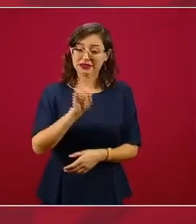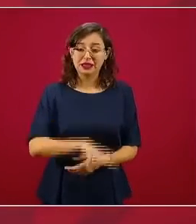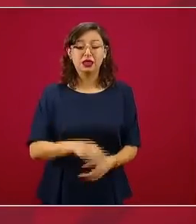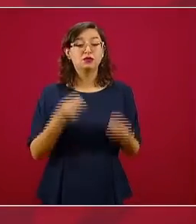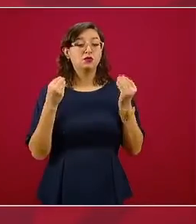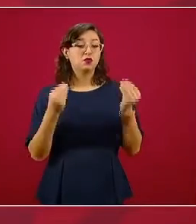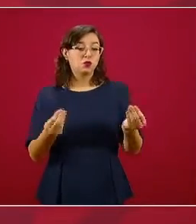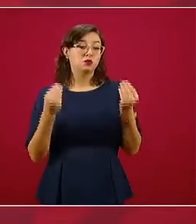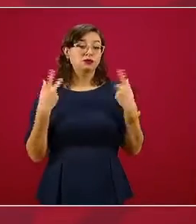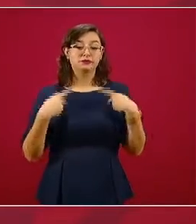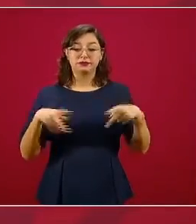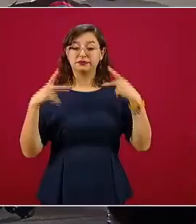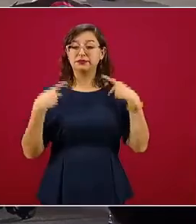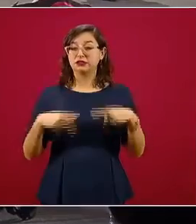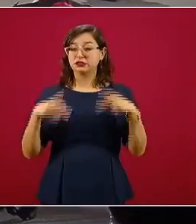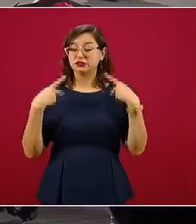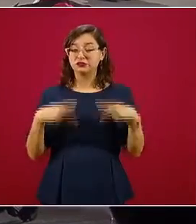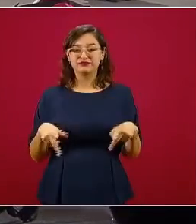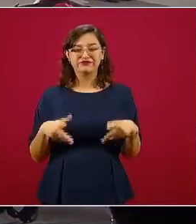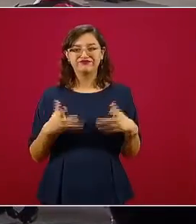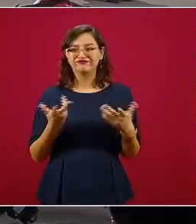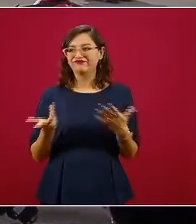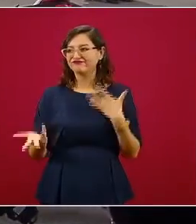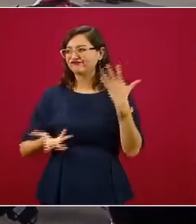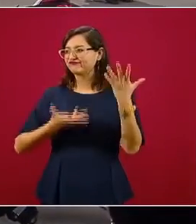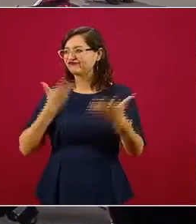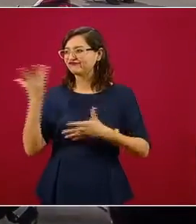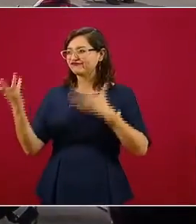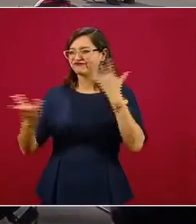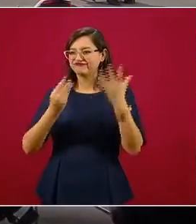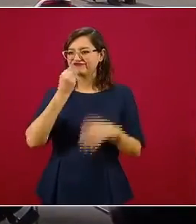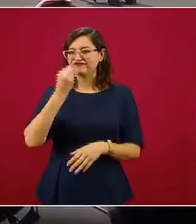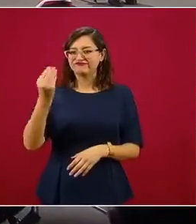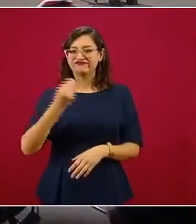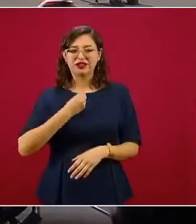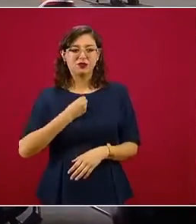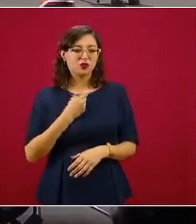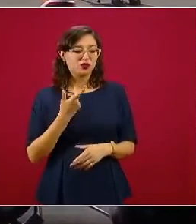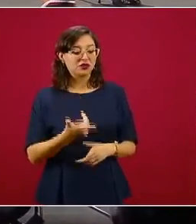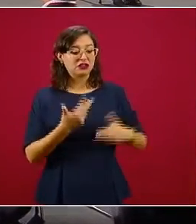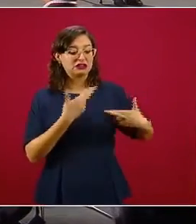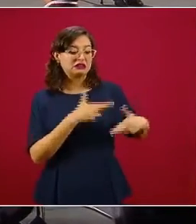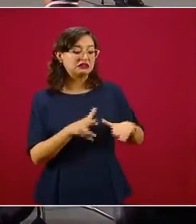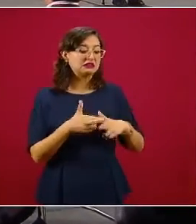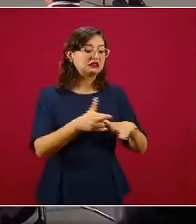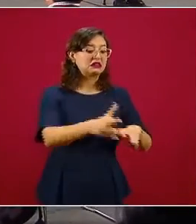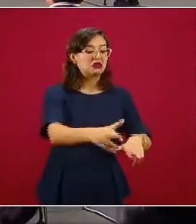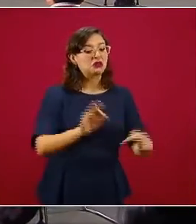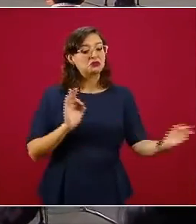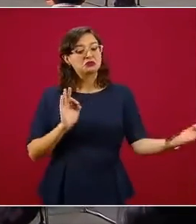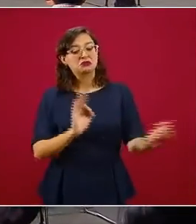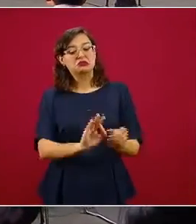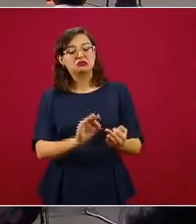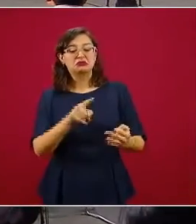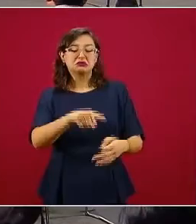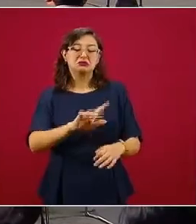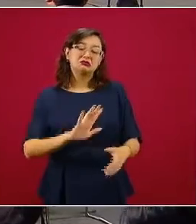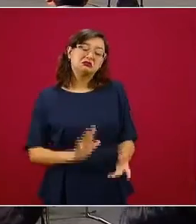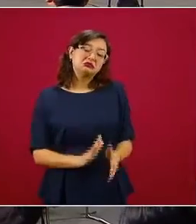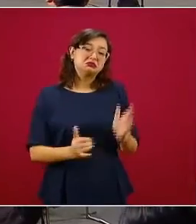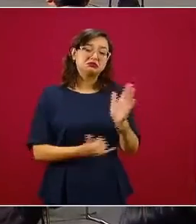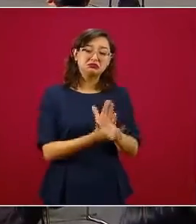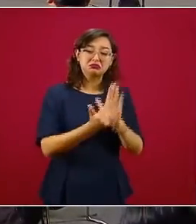pues está viviendo en los cauces de arroyos, de ríos,